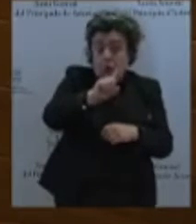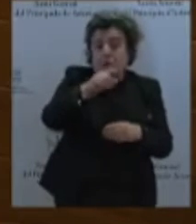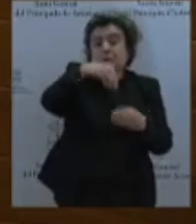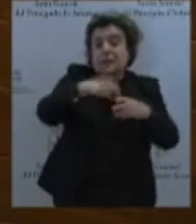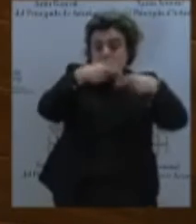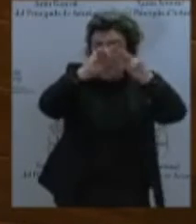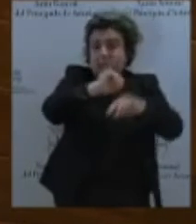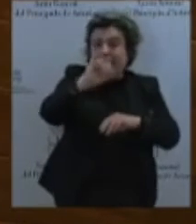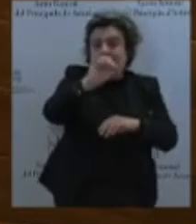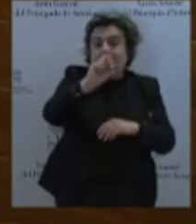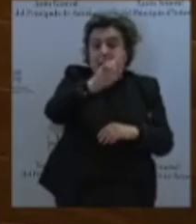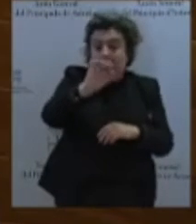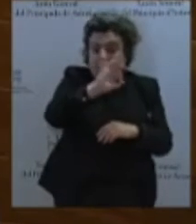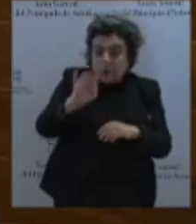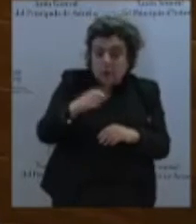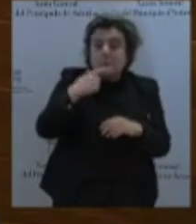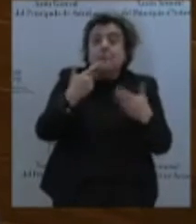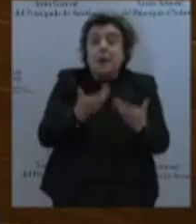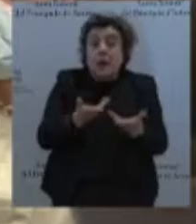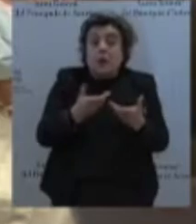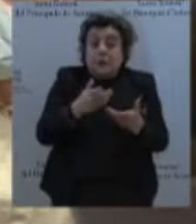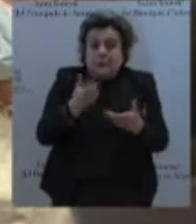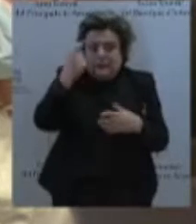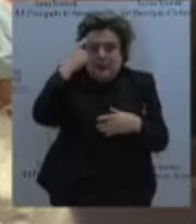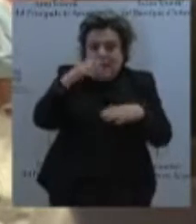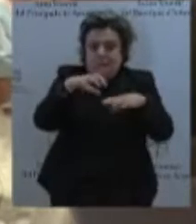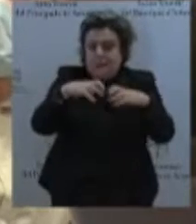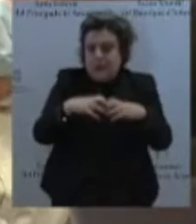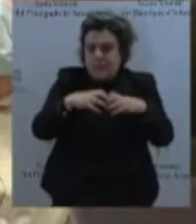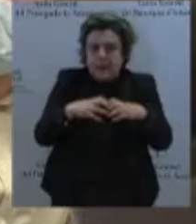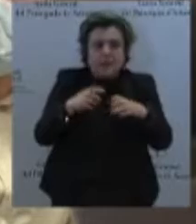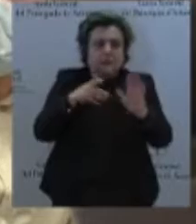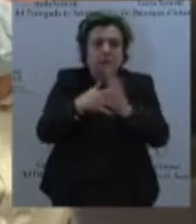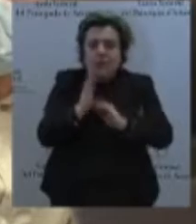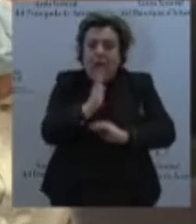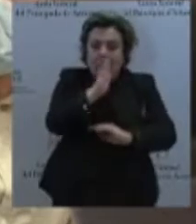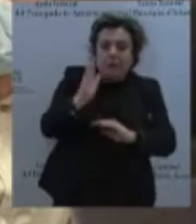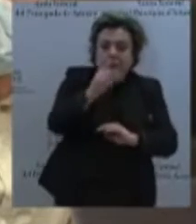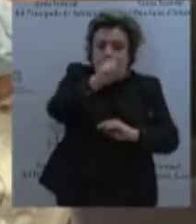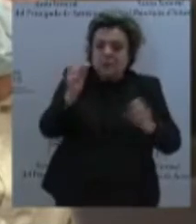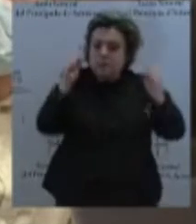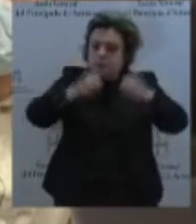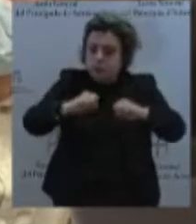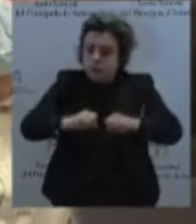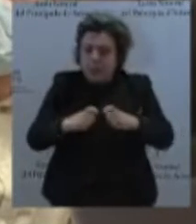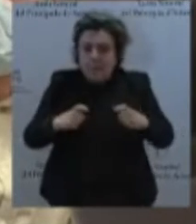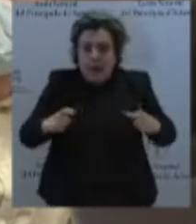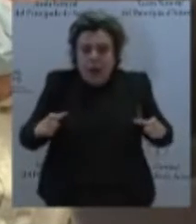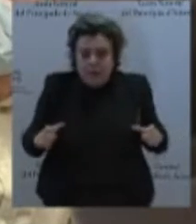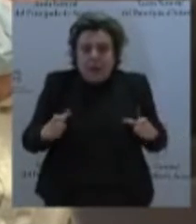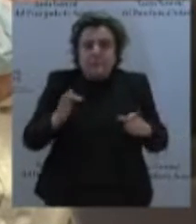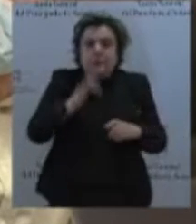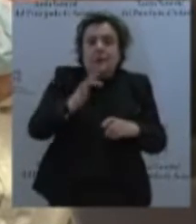últimos 120 años. El envejecimiento de la población incide en la prevalencia de enfermedades neurodegenerativas como el Alzheimer o el